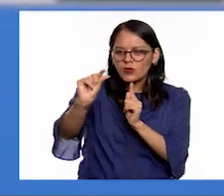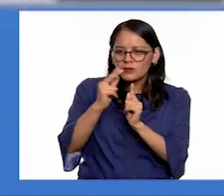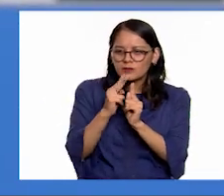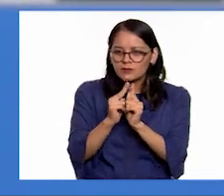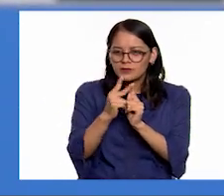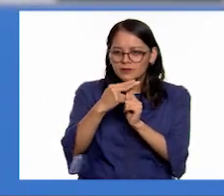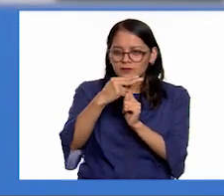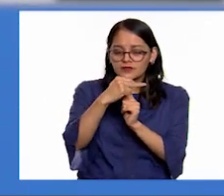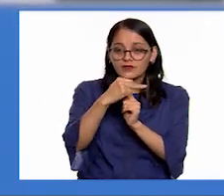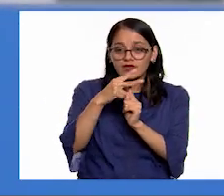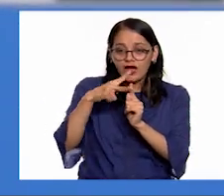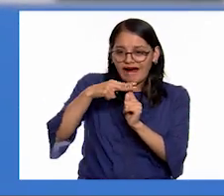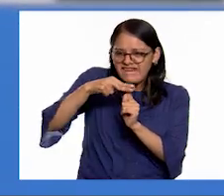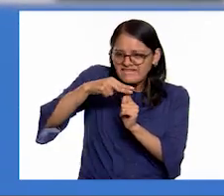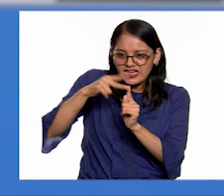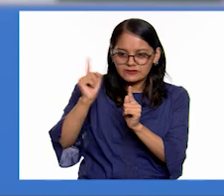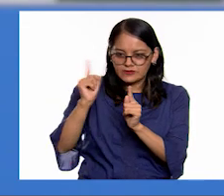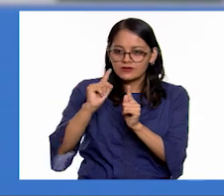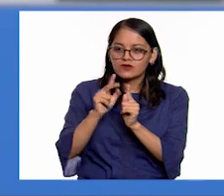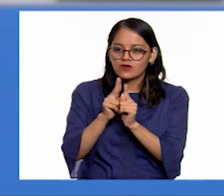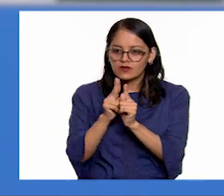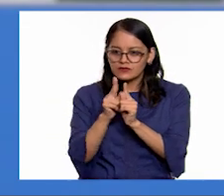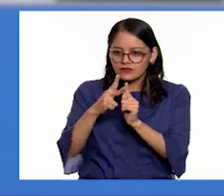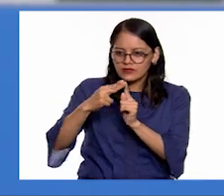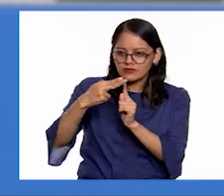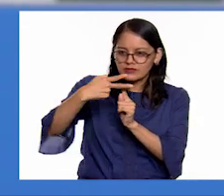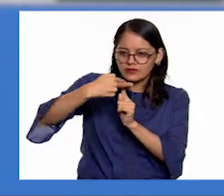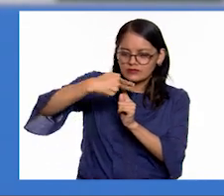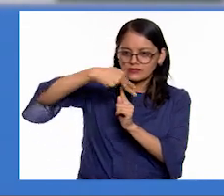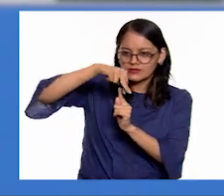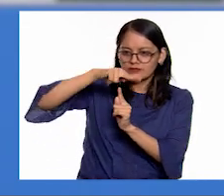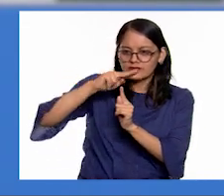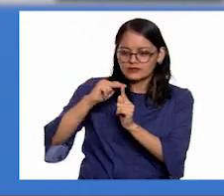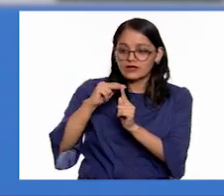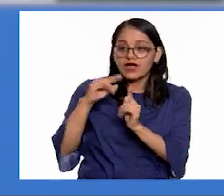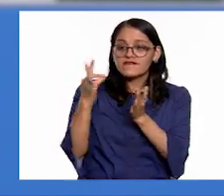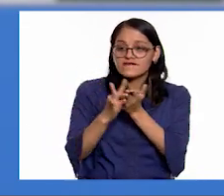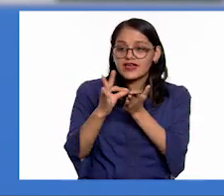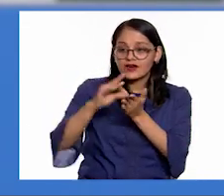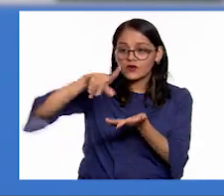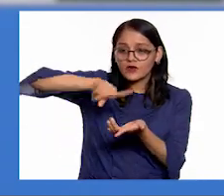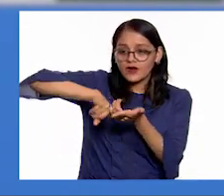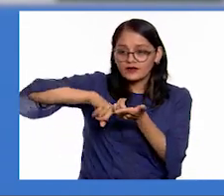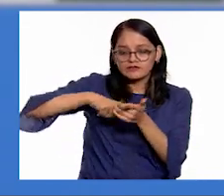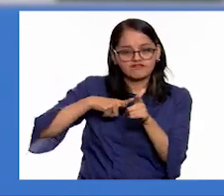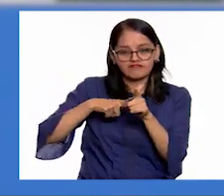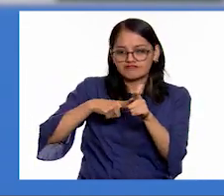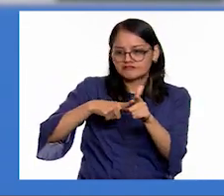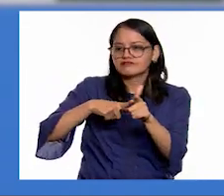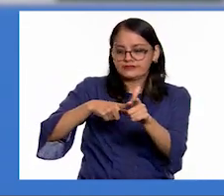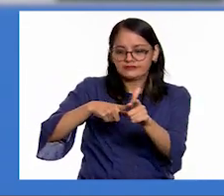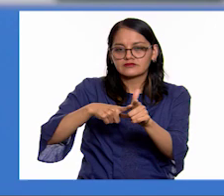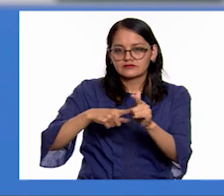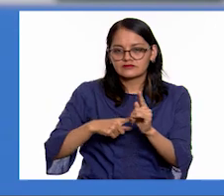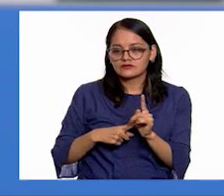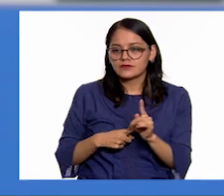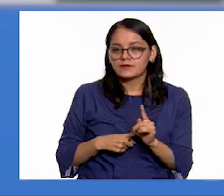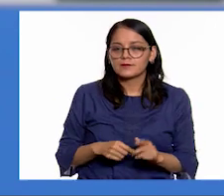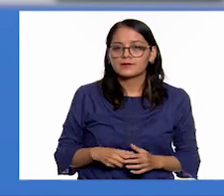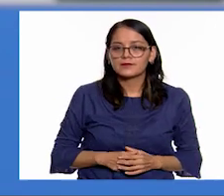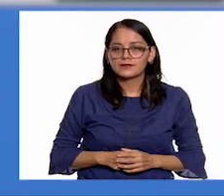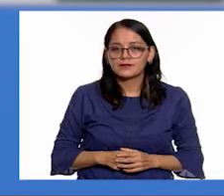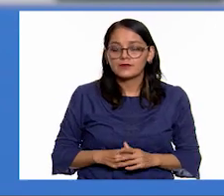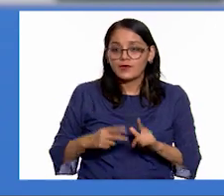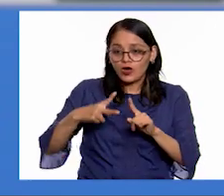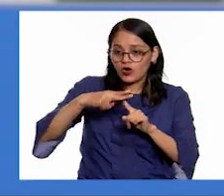sin apretar la tijera. Vamos a cortar sin que el metal que está dentro del plástico se